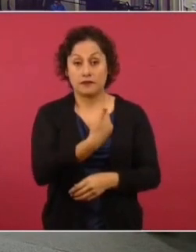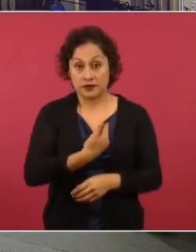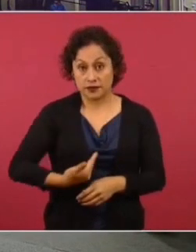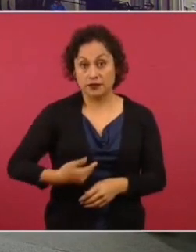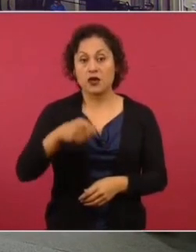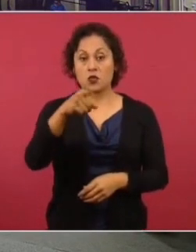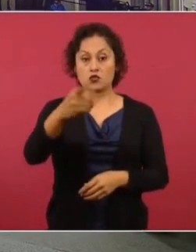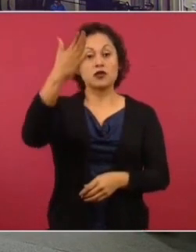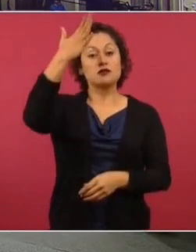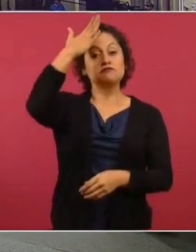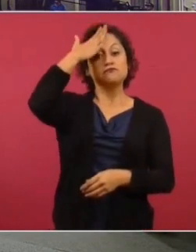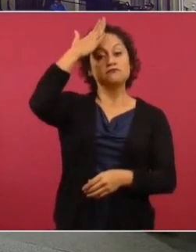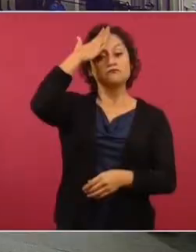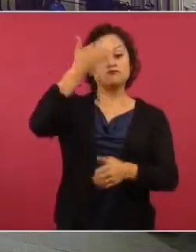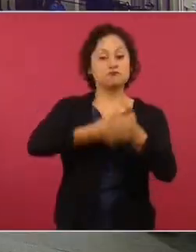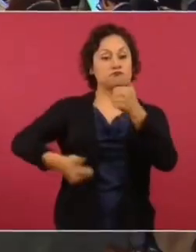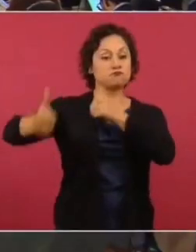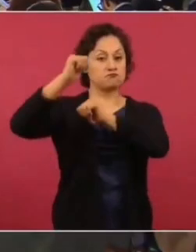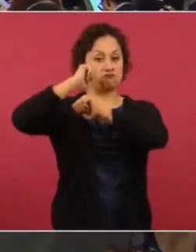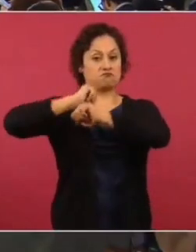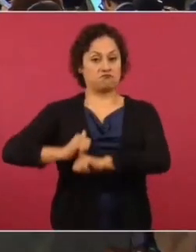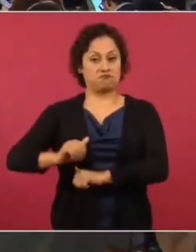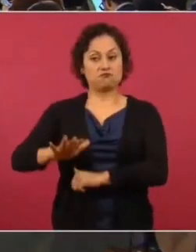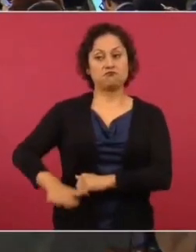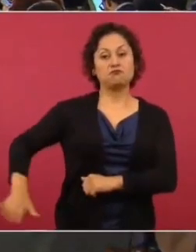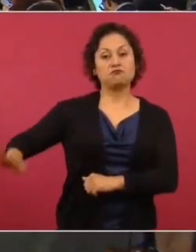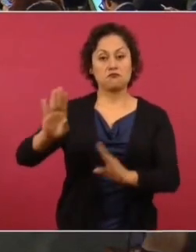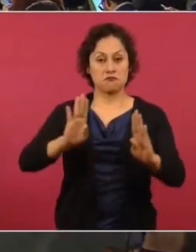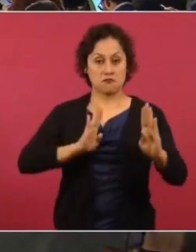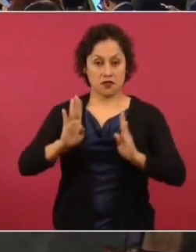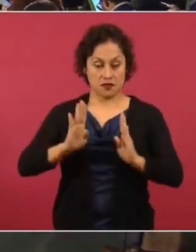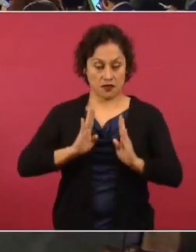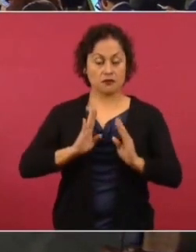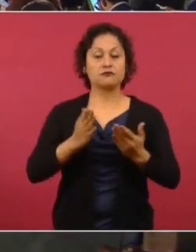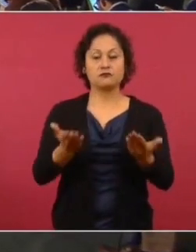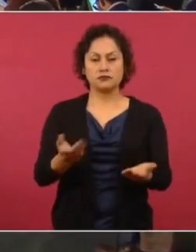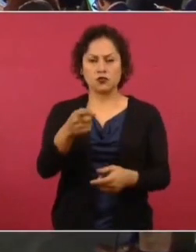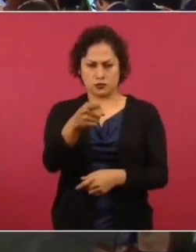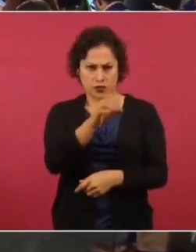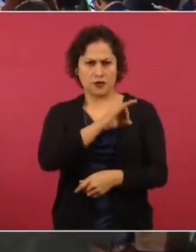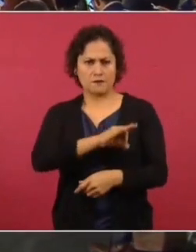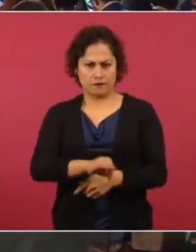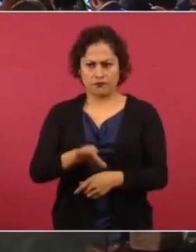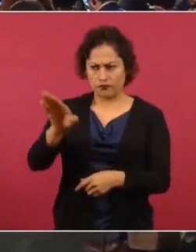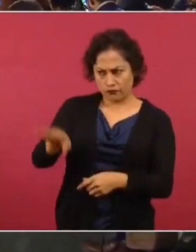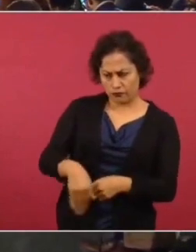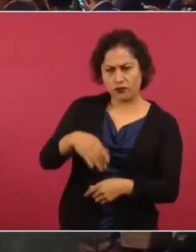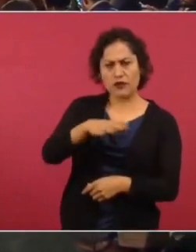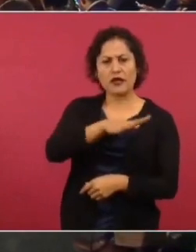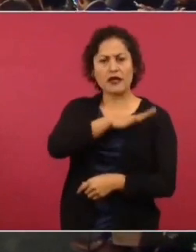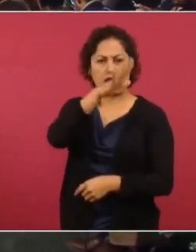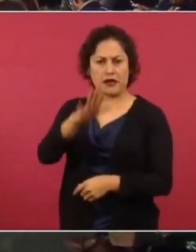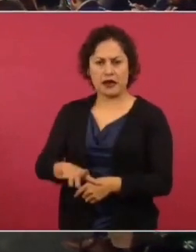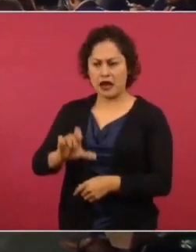Este 10 de marzo, el presidente Andrés Manuel López Obrador defendió durante la mañanera a la SEDENA tras las acusaciones que afirmaban que la institución espió a activistas de derechos